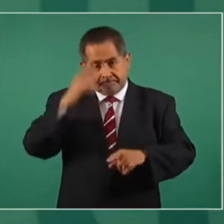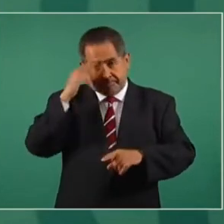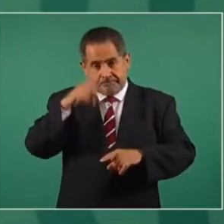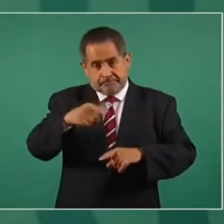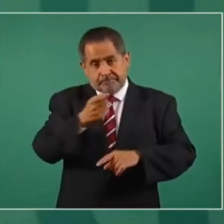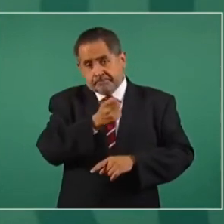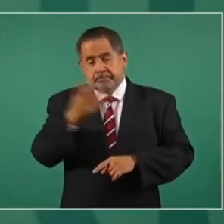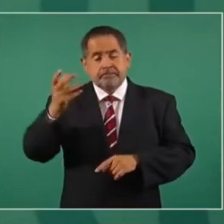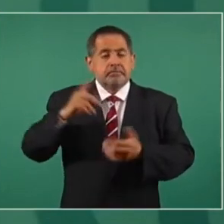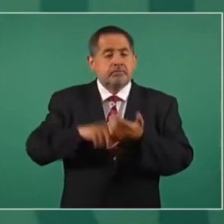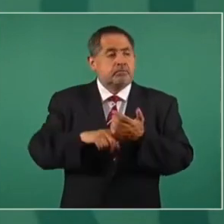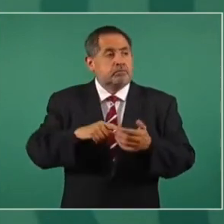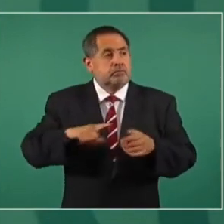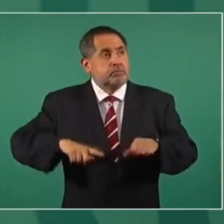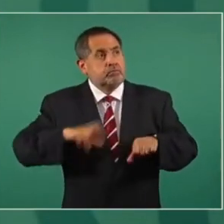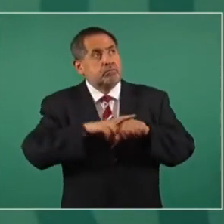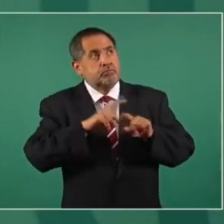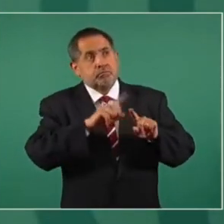algunos gobernadores